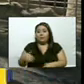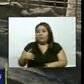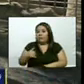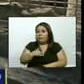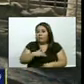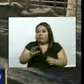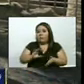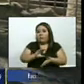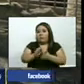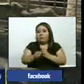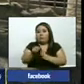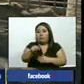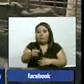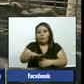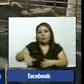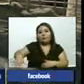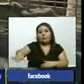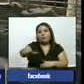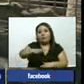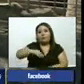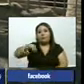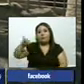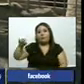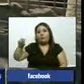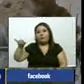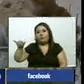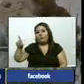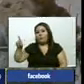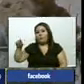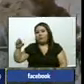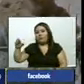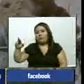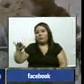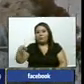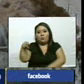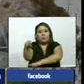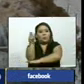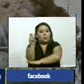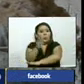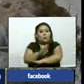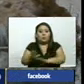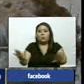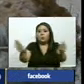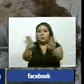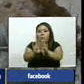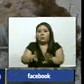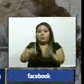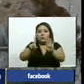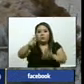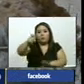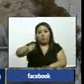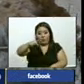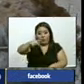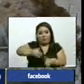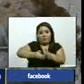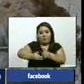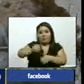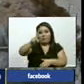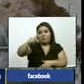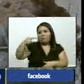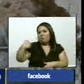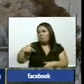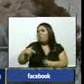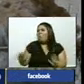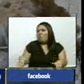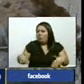Cultura informó que el Parque Arqueológico Joya de Serén, ubicado en La Libertad, estará cerrado durante 6 meses desde este 1 de noviembre debido